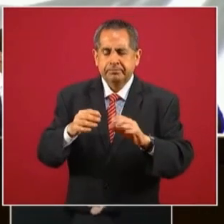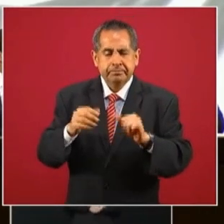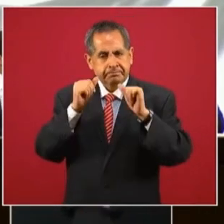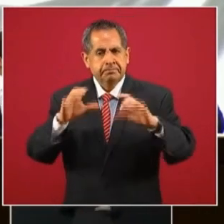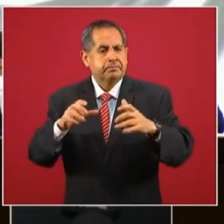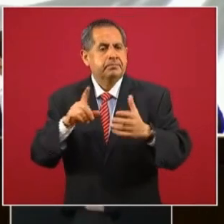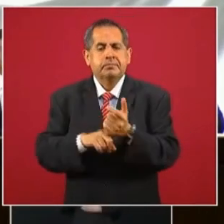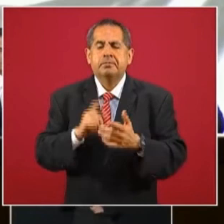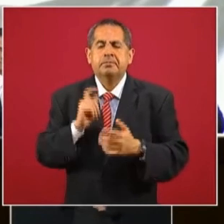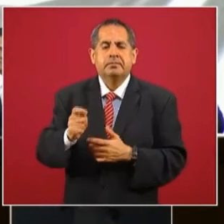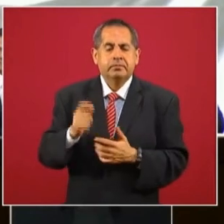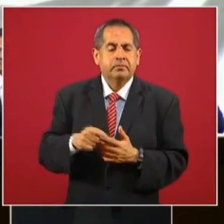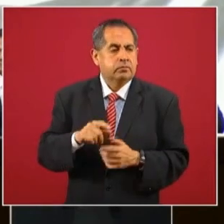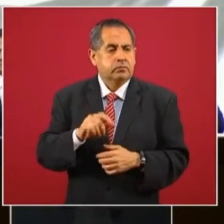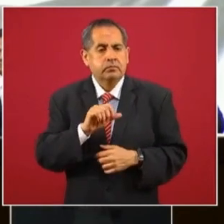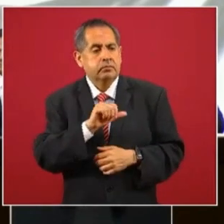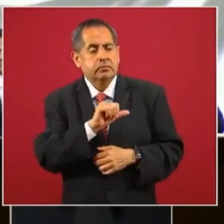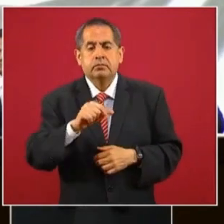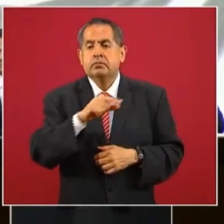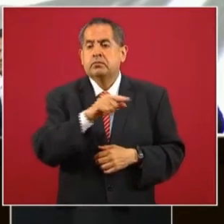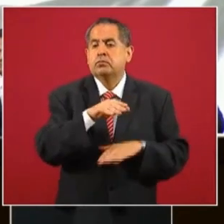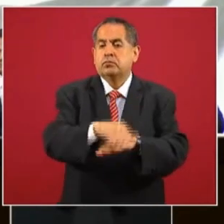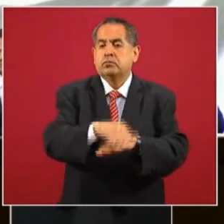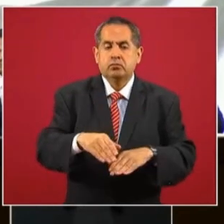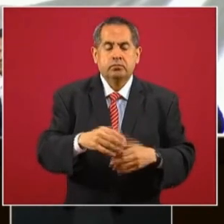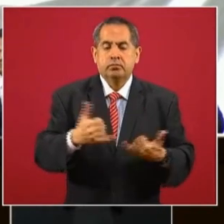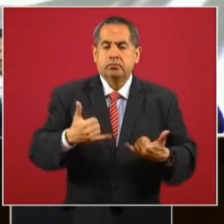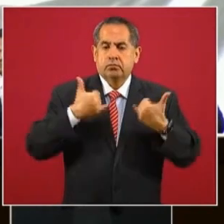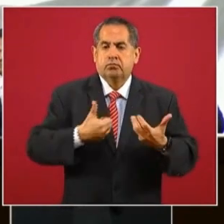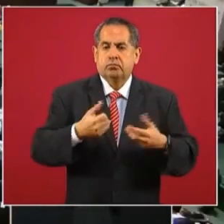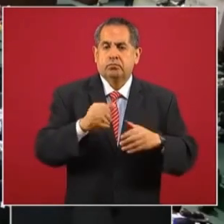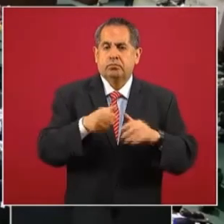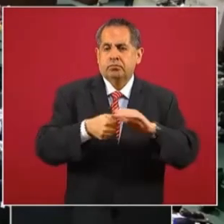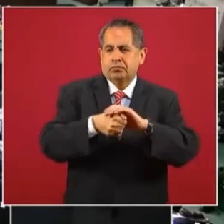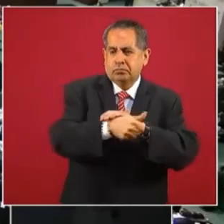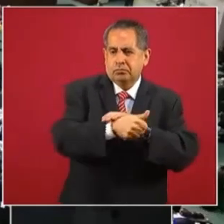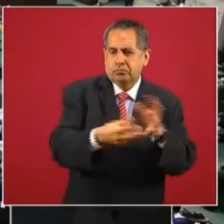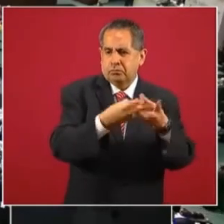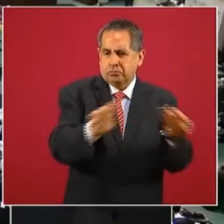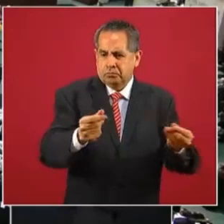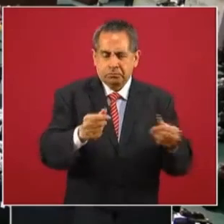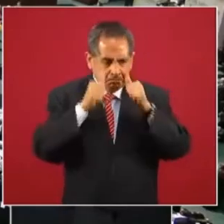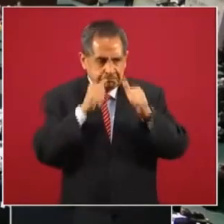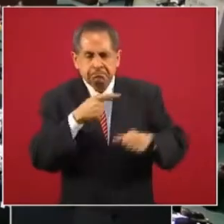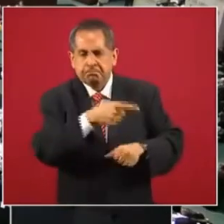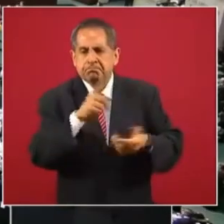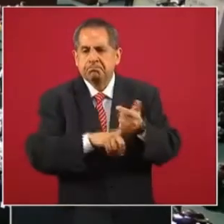atender el caso de los jóvenes desaparecidos de Ayotzinapa.